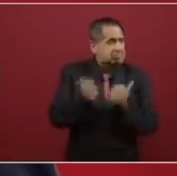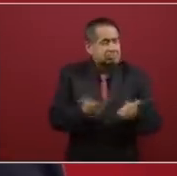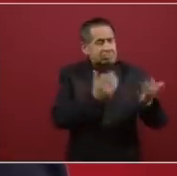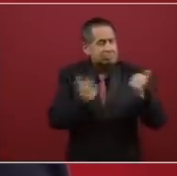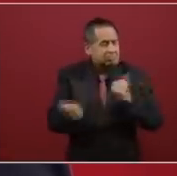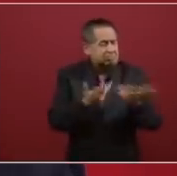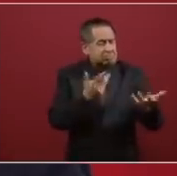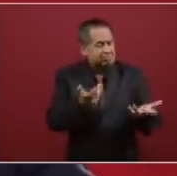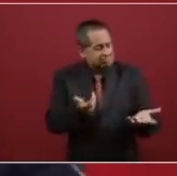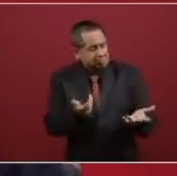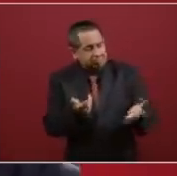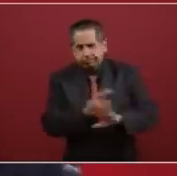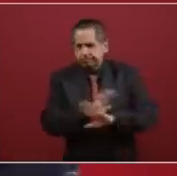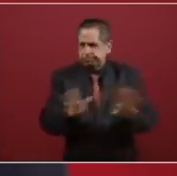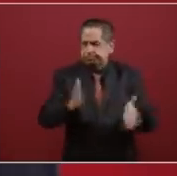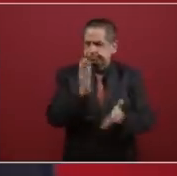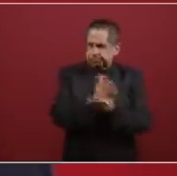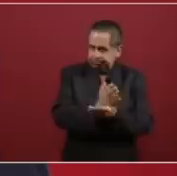Se logró,